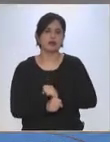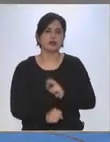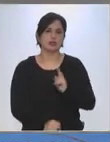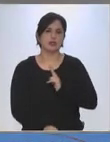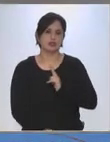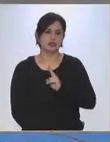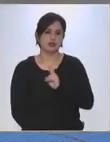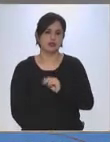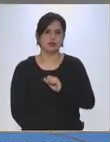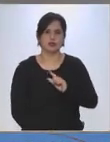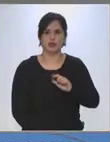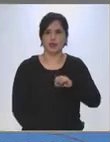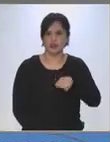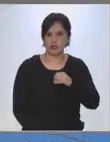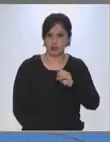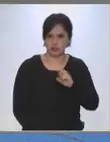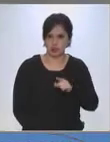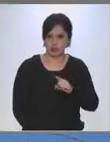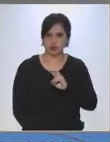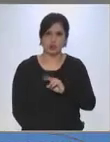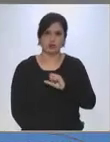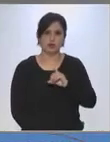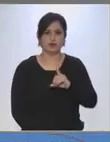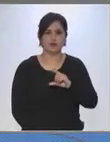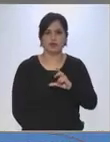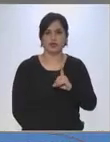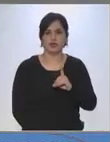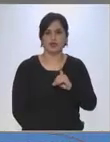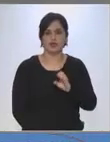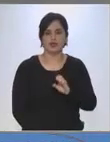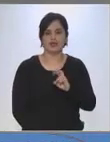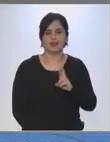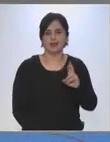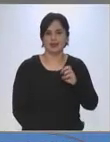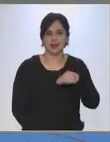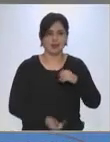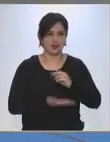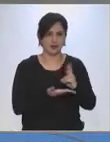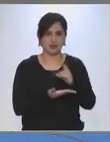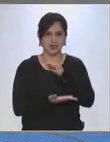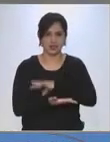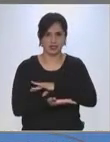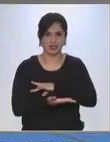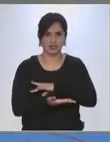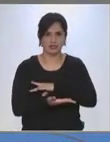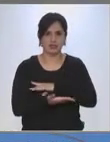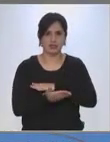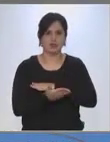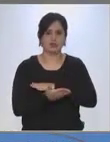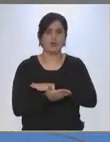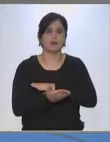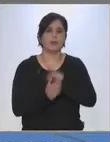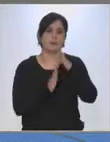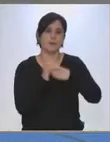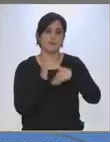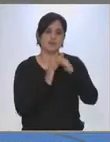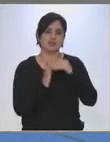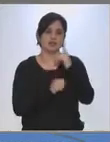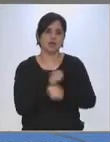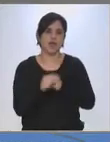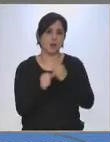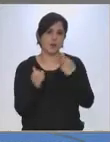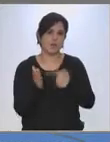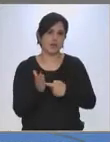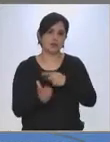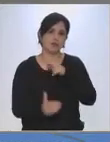vallejo nos representaron el paralímpico de barcelona en 1992 víctor el levantamiento de pesas y gabriel